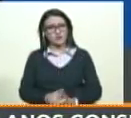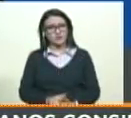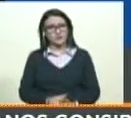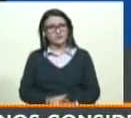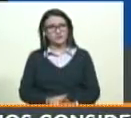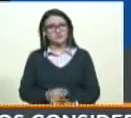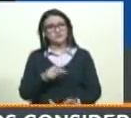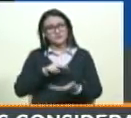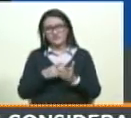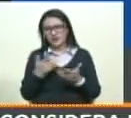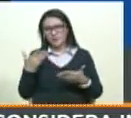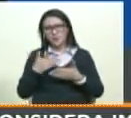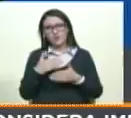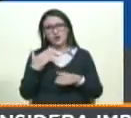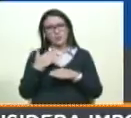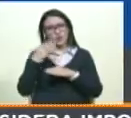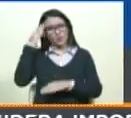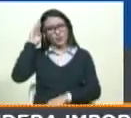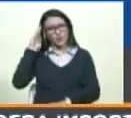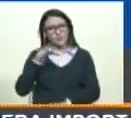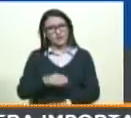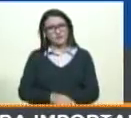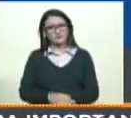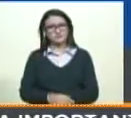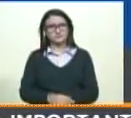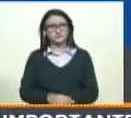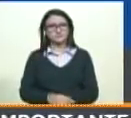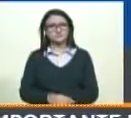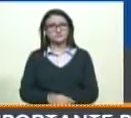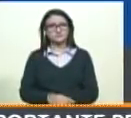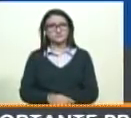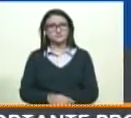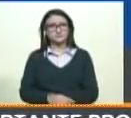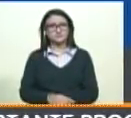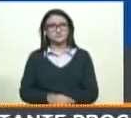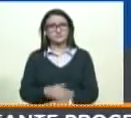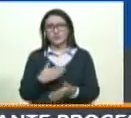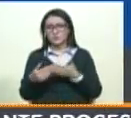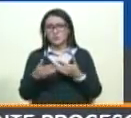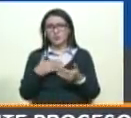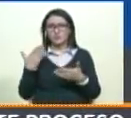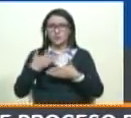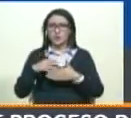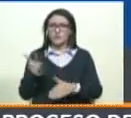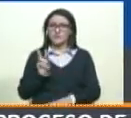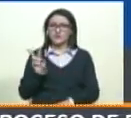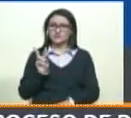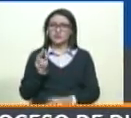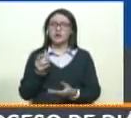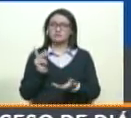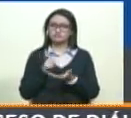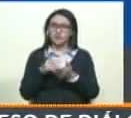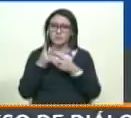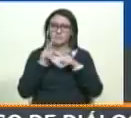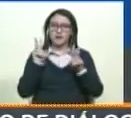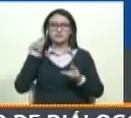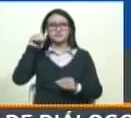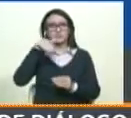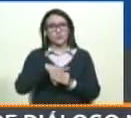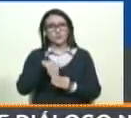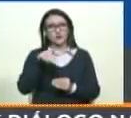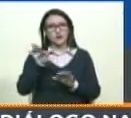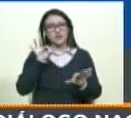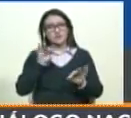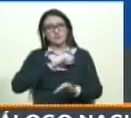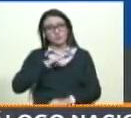un bloqueo como el cubano, es un bloqueo lo que se ha impuesto a Venezuela. Y a pesar de ese bloqueo, los venezolanos fueron en paz a votar y a